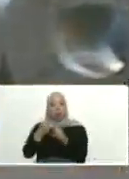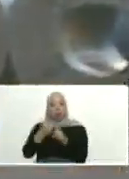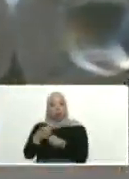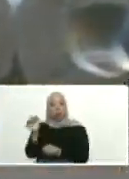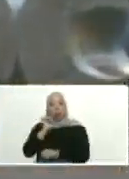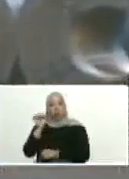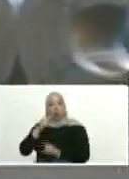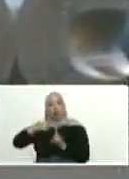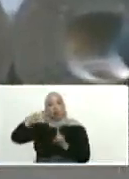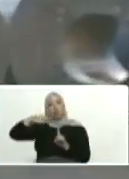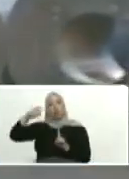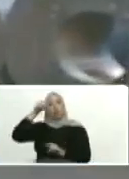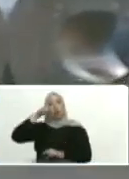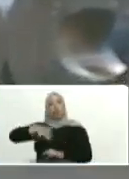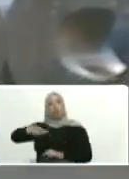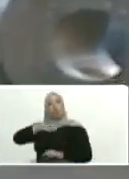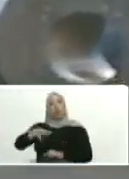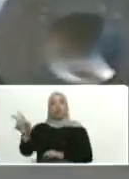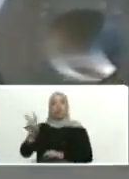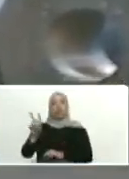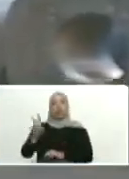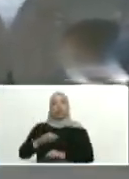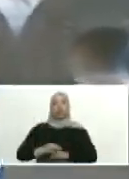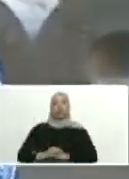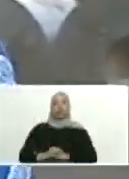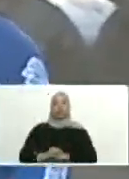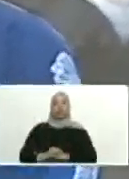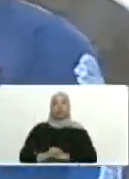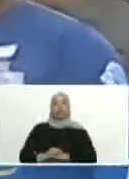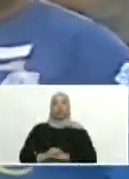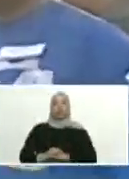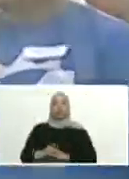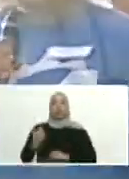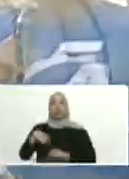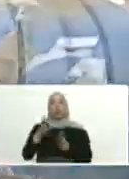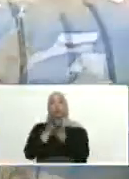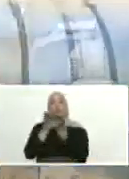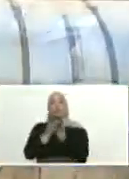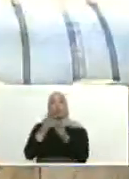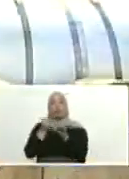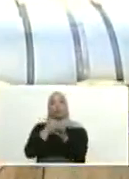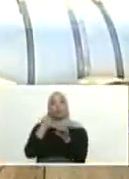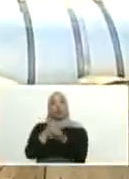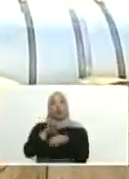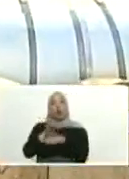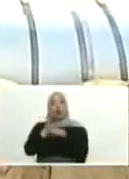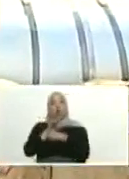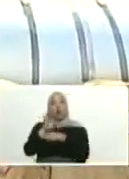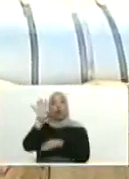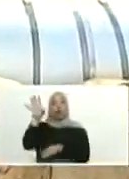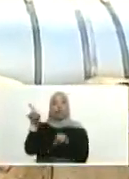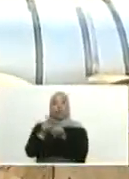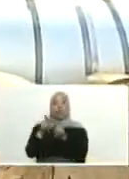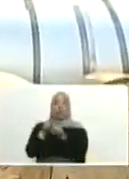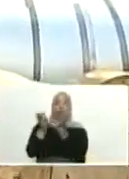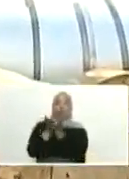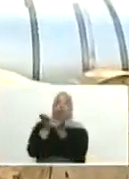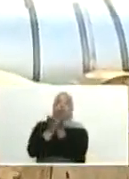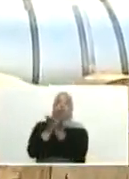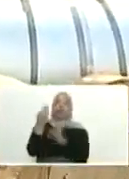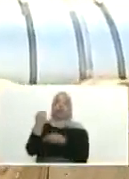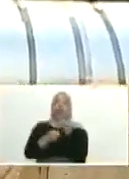conductores eléctricos para el pueblo presidente conductores eléctricos de la mano en la clase Obrera hay que cuidar la patria como la cuidó la clase Obrera